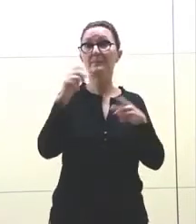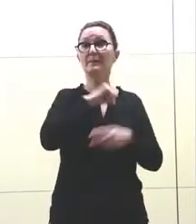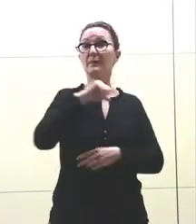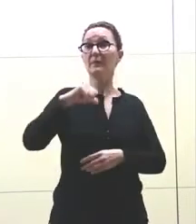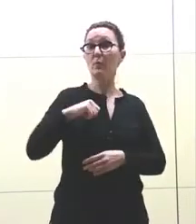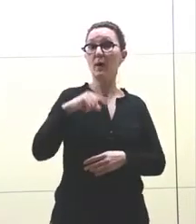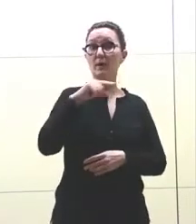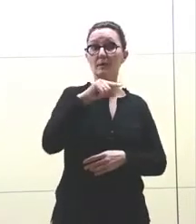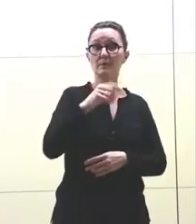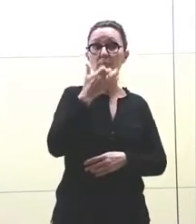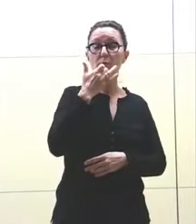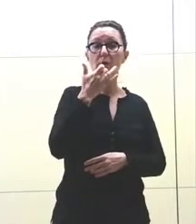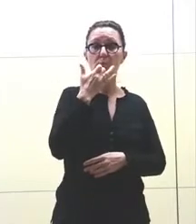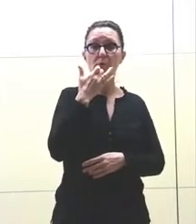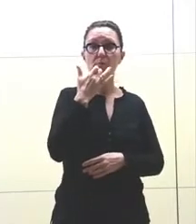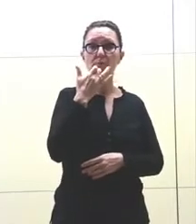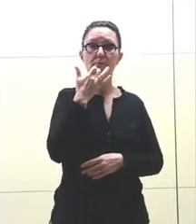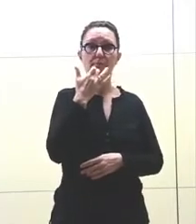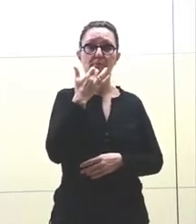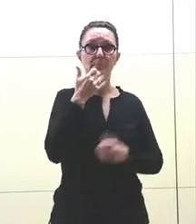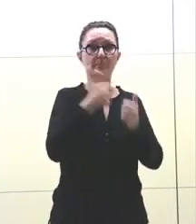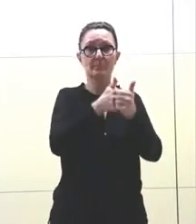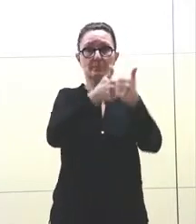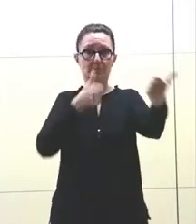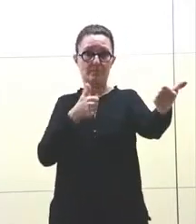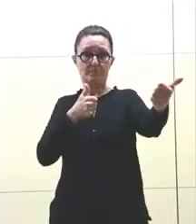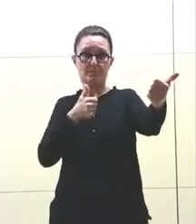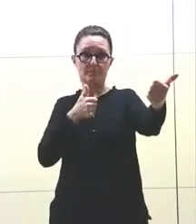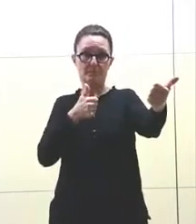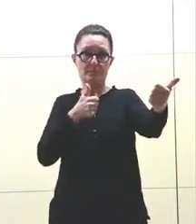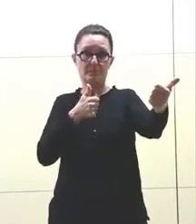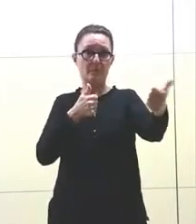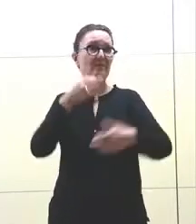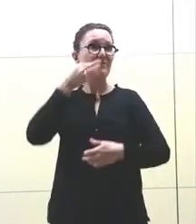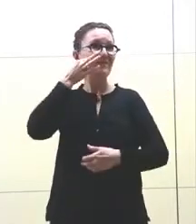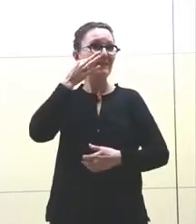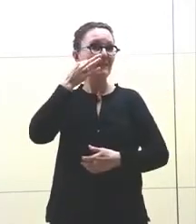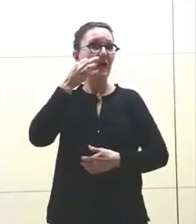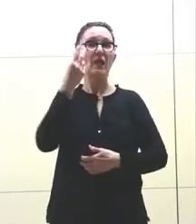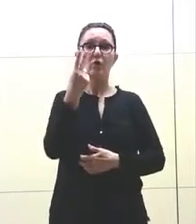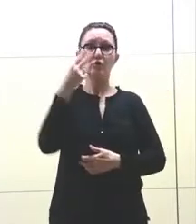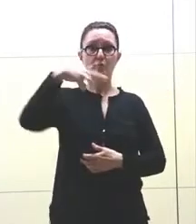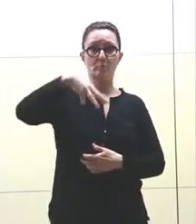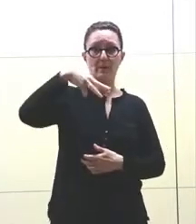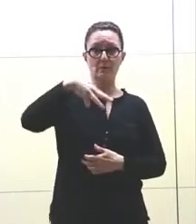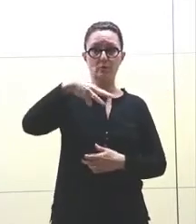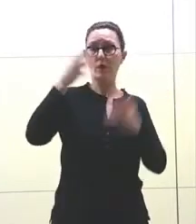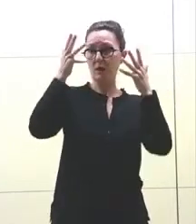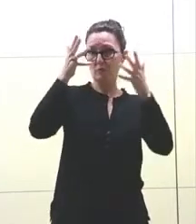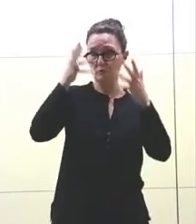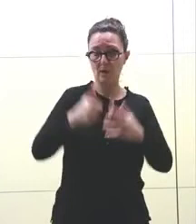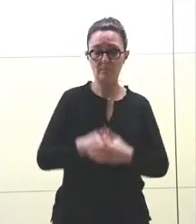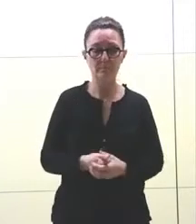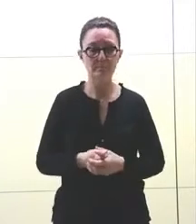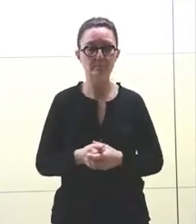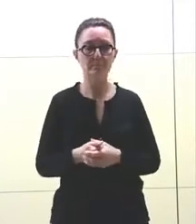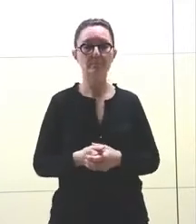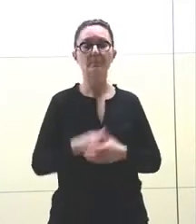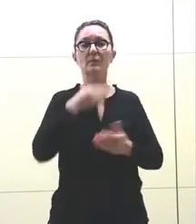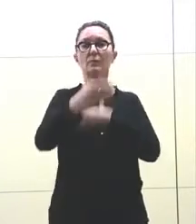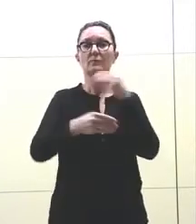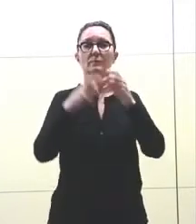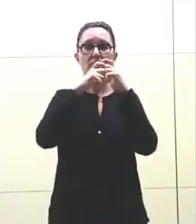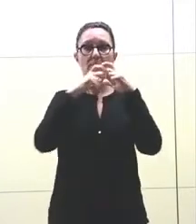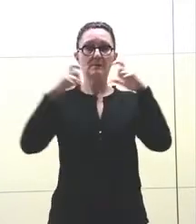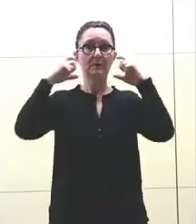individuales son mantener una distancia física de 2 metros, lo que se aconseja, usar mascarilla